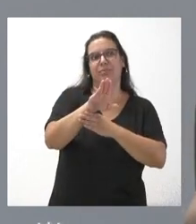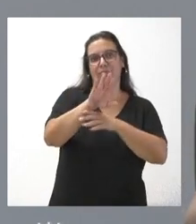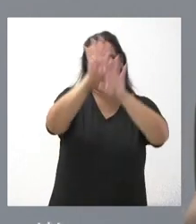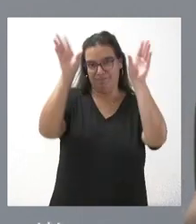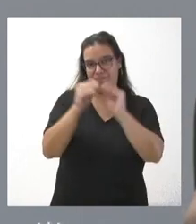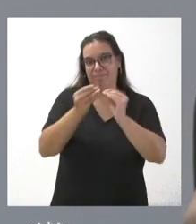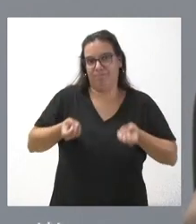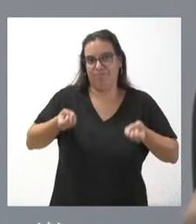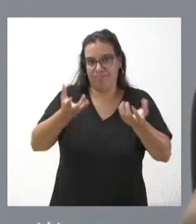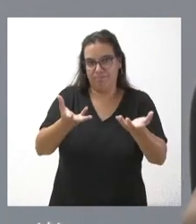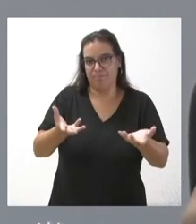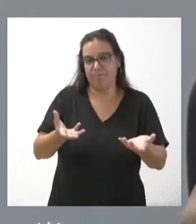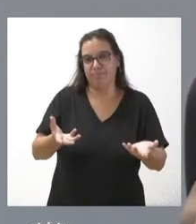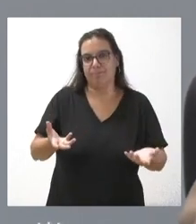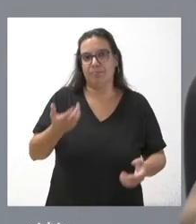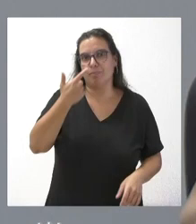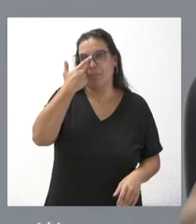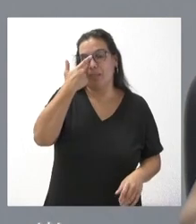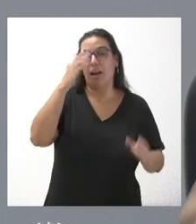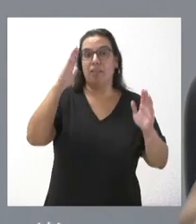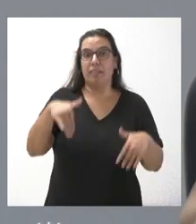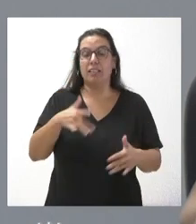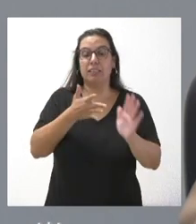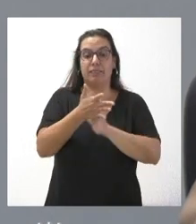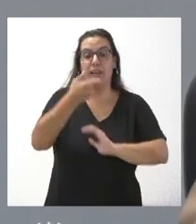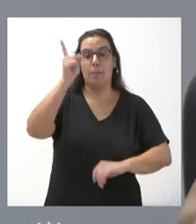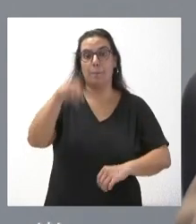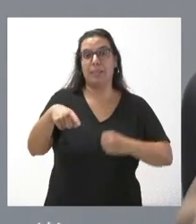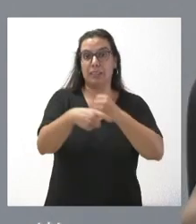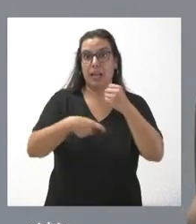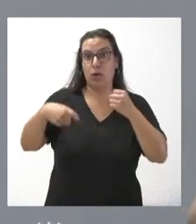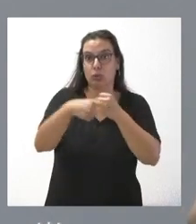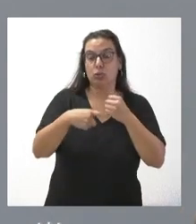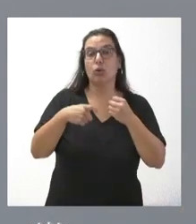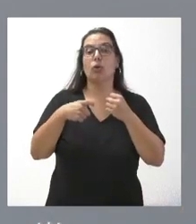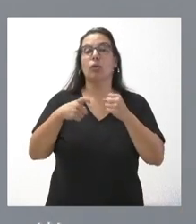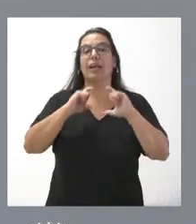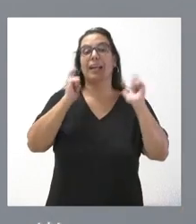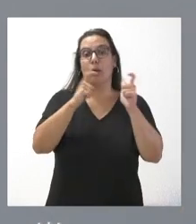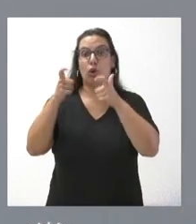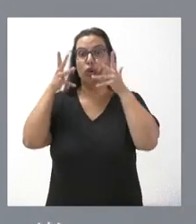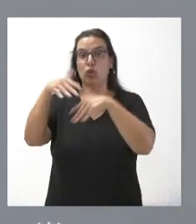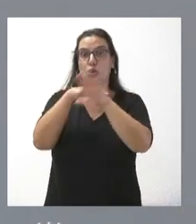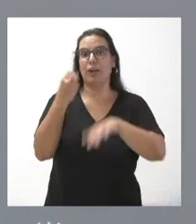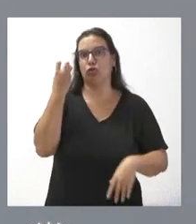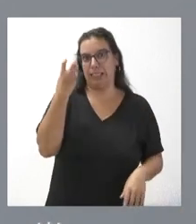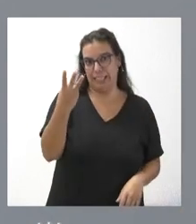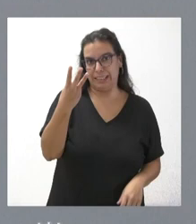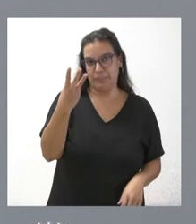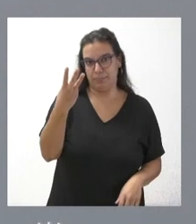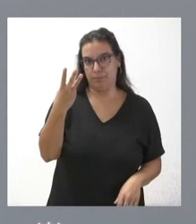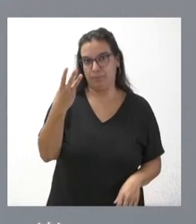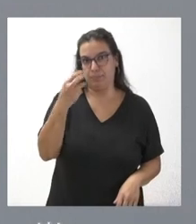tiempo y que nos va a llevar a que en este mes de agosto tengamos 3 reuniones del Consejo de Gobierno de Castilla y